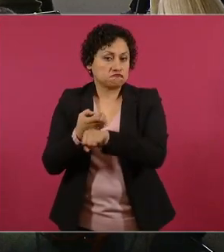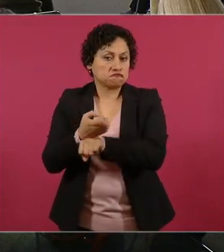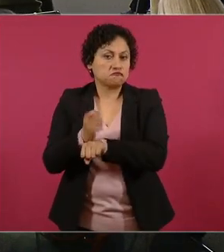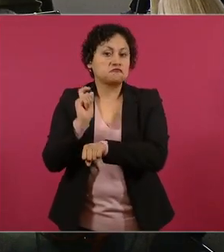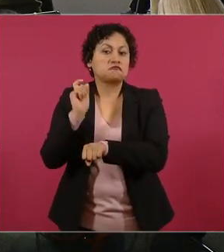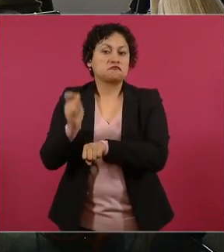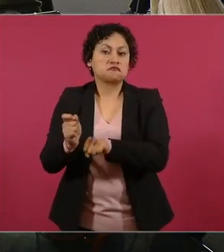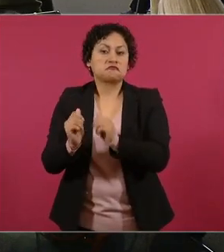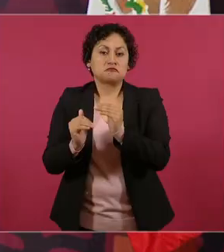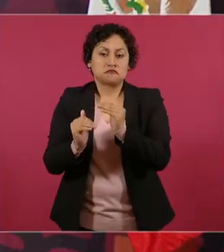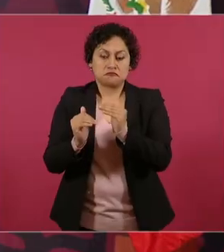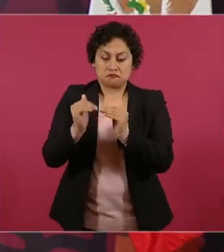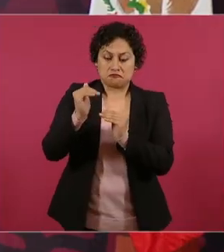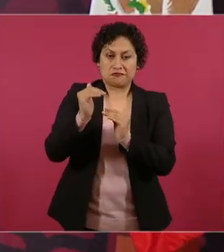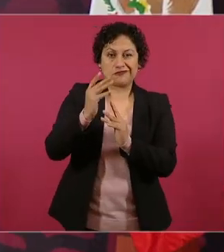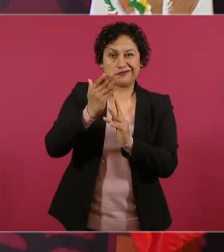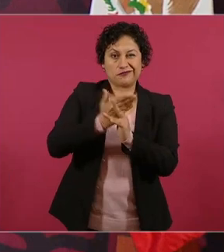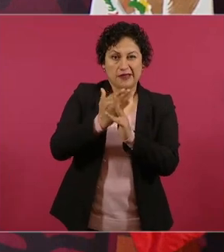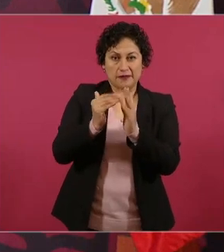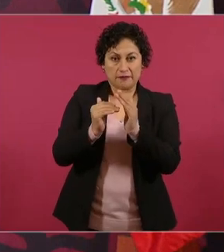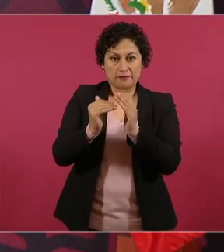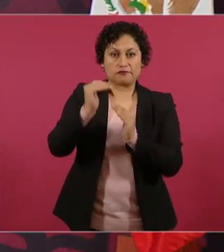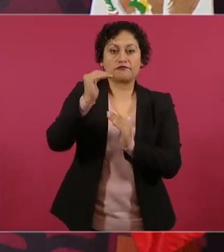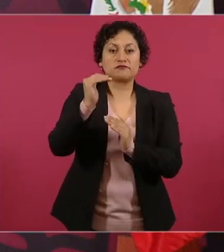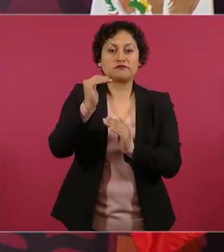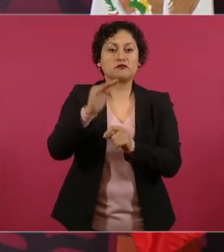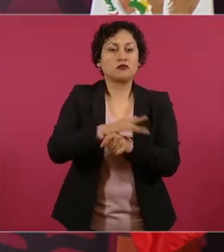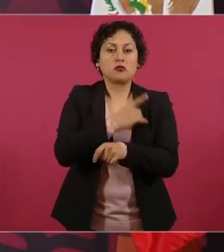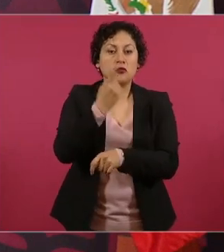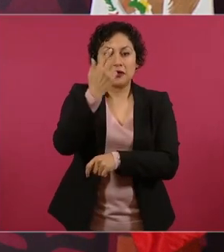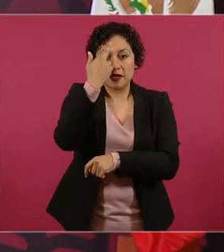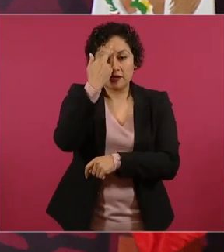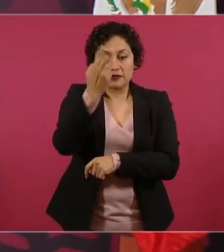arriba de la media? Por el turismo.